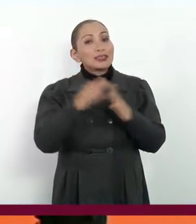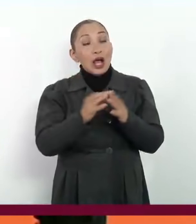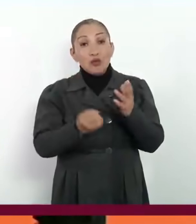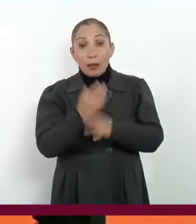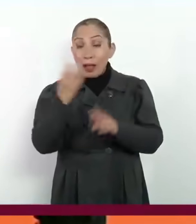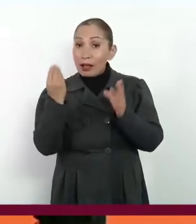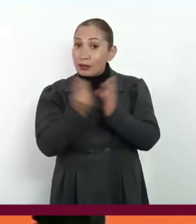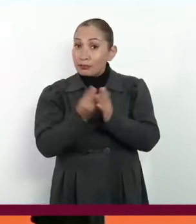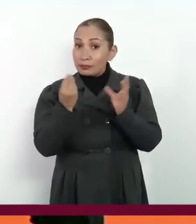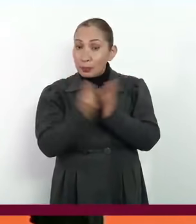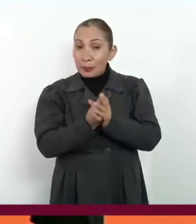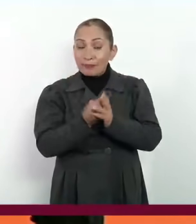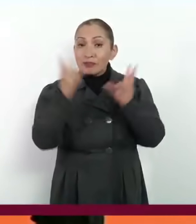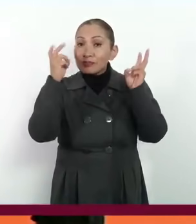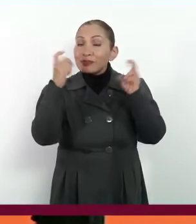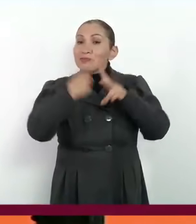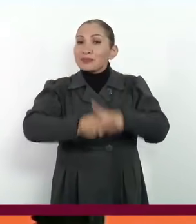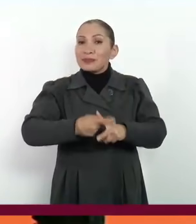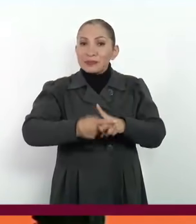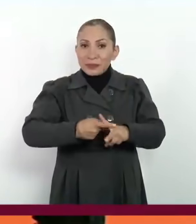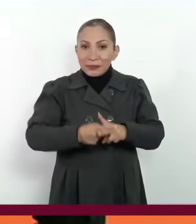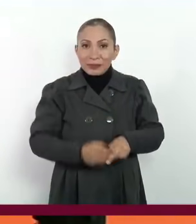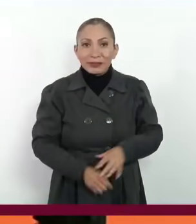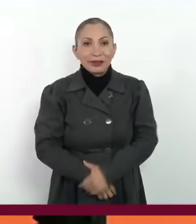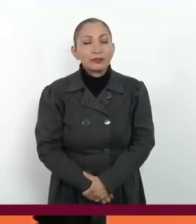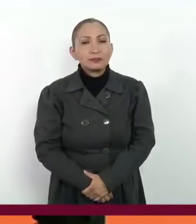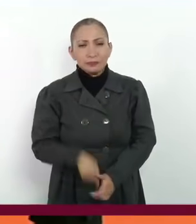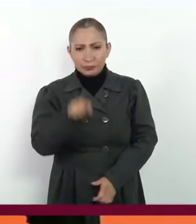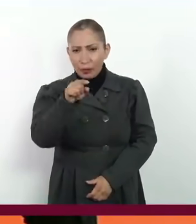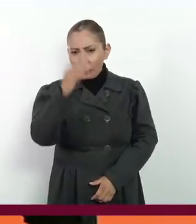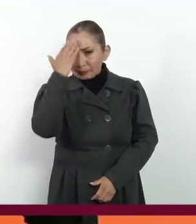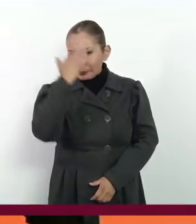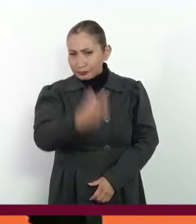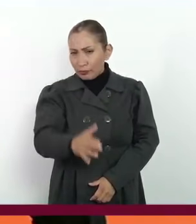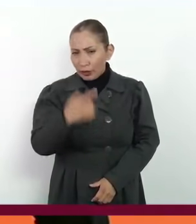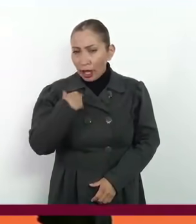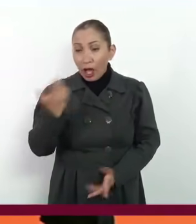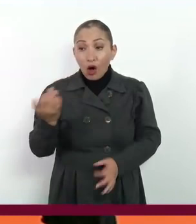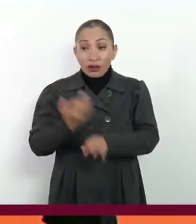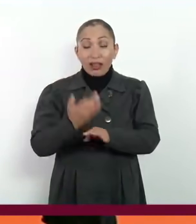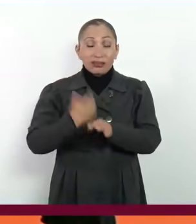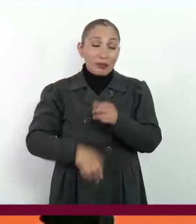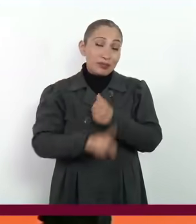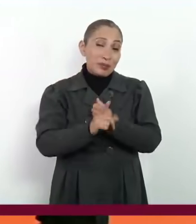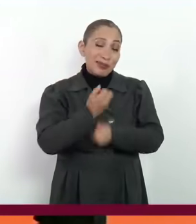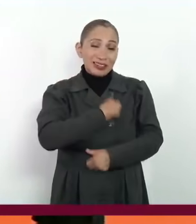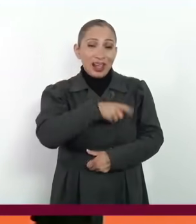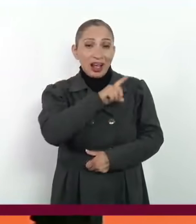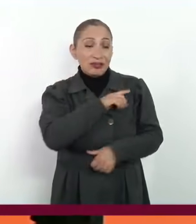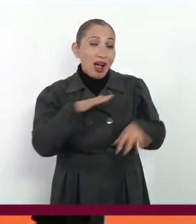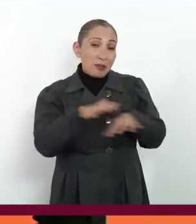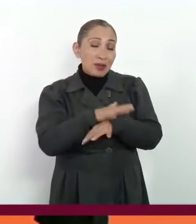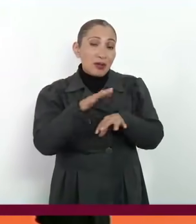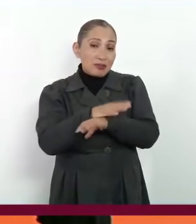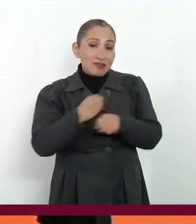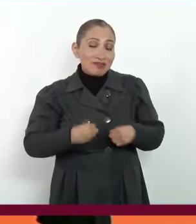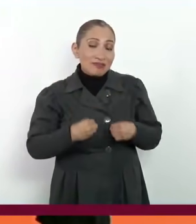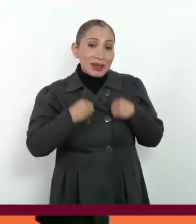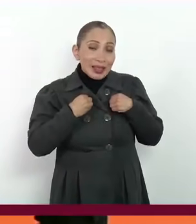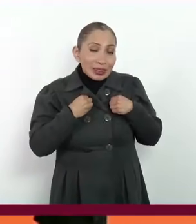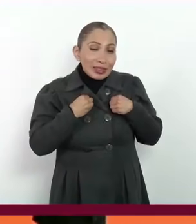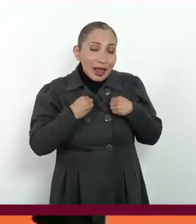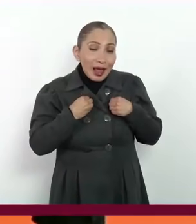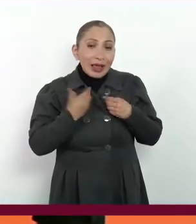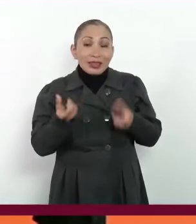casa a una nueva sesión de la asignatura de matemáticas. Como saben, la actual contingencia ha modificado las rutinas diarias,